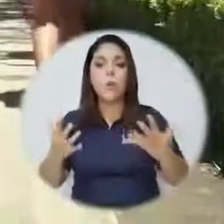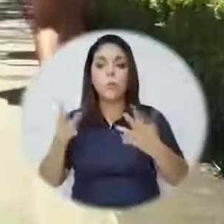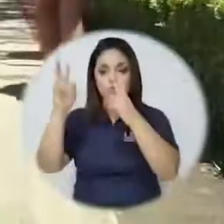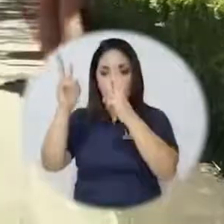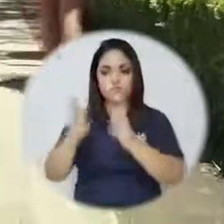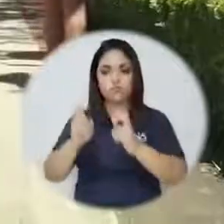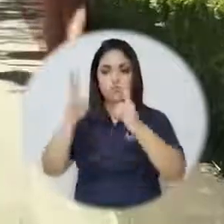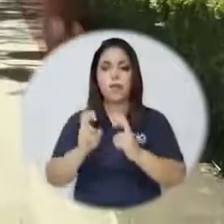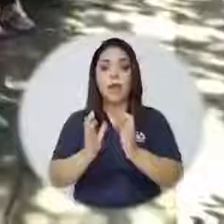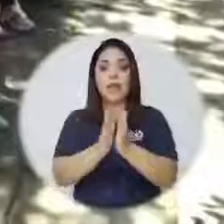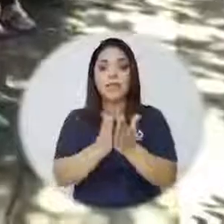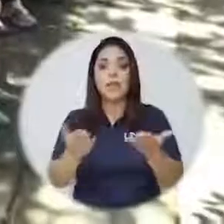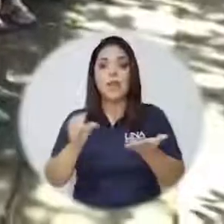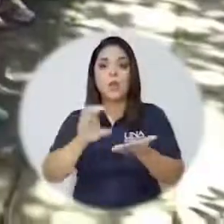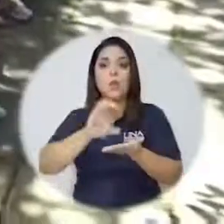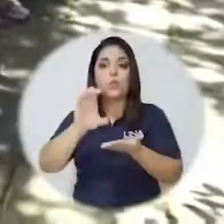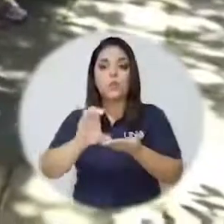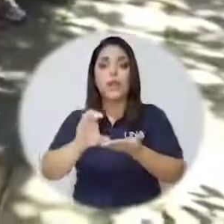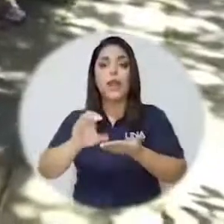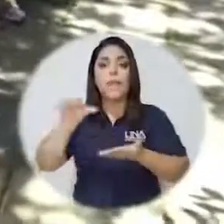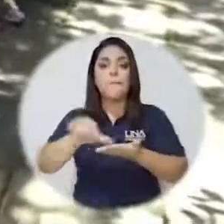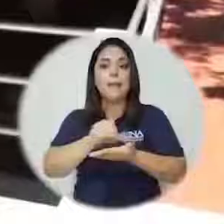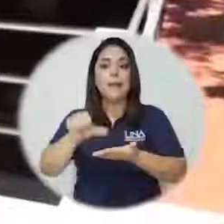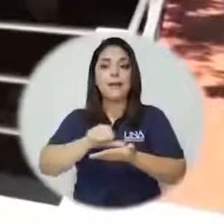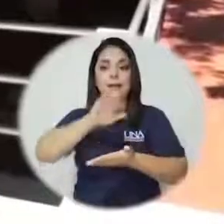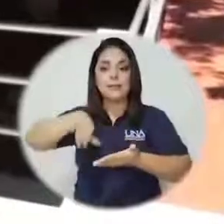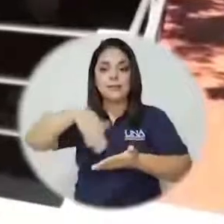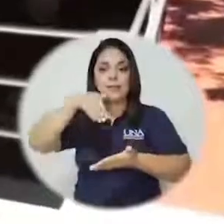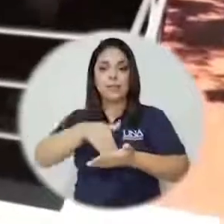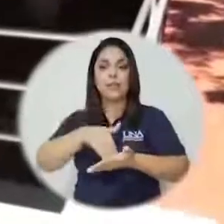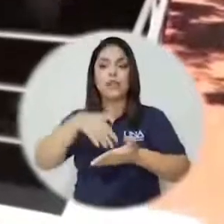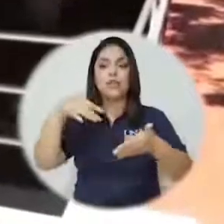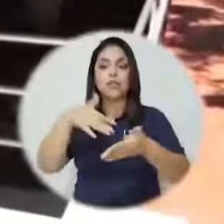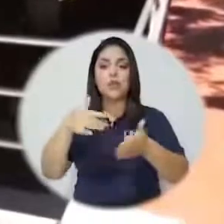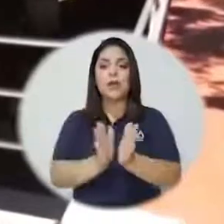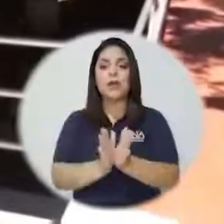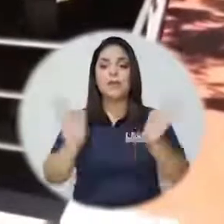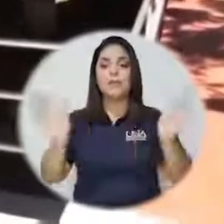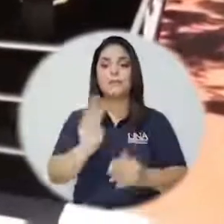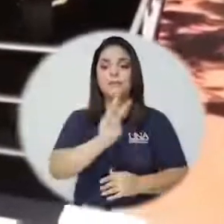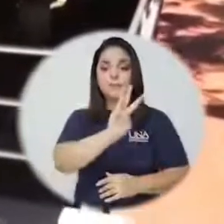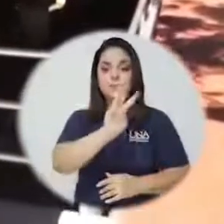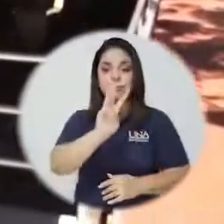descargando el catálogo de cursos que se encuentran en la página del Centro de Estudios Generales,